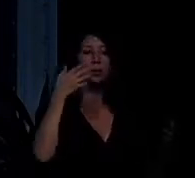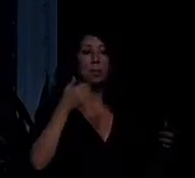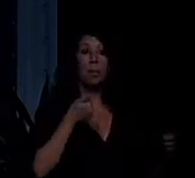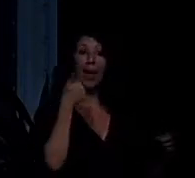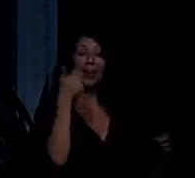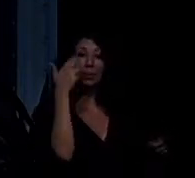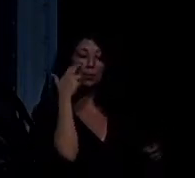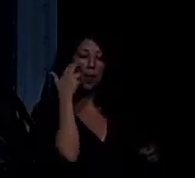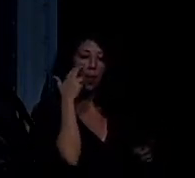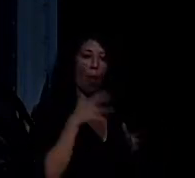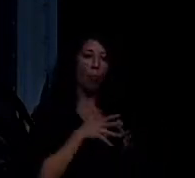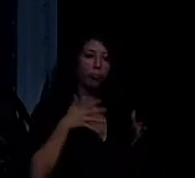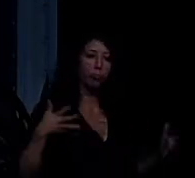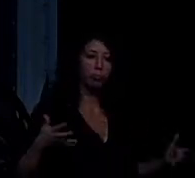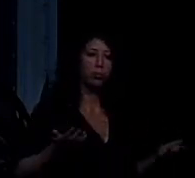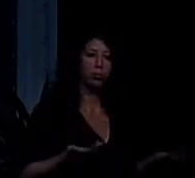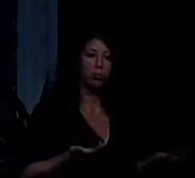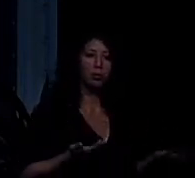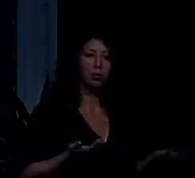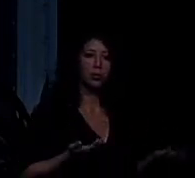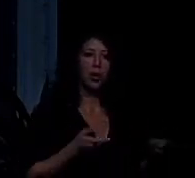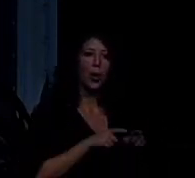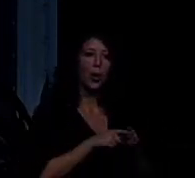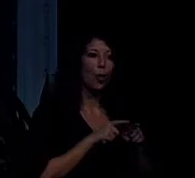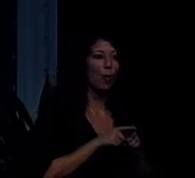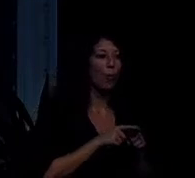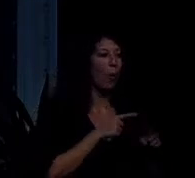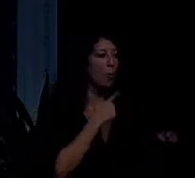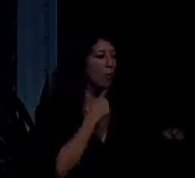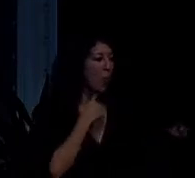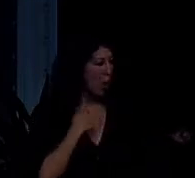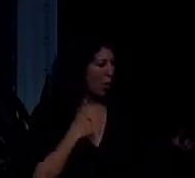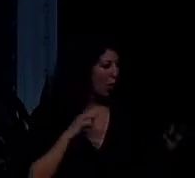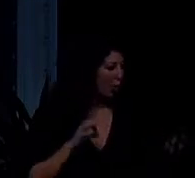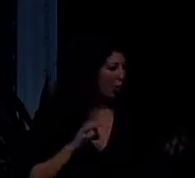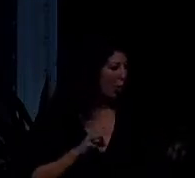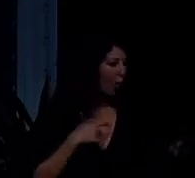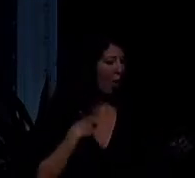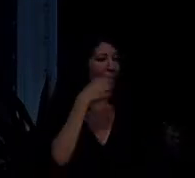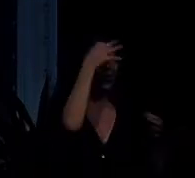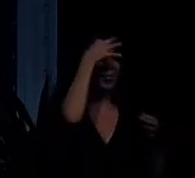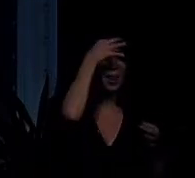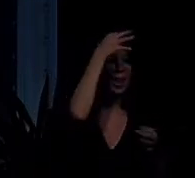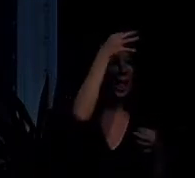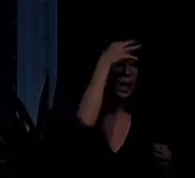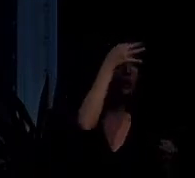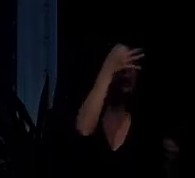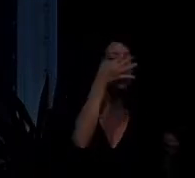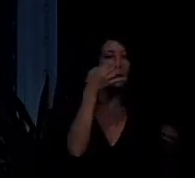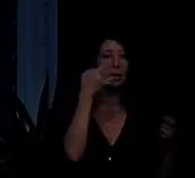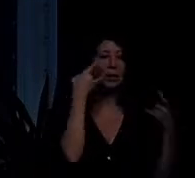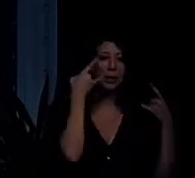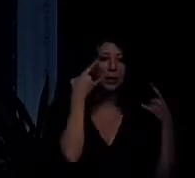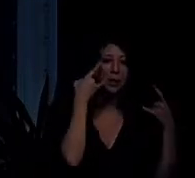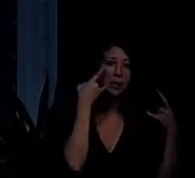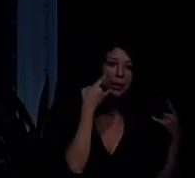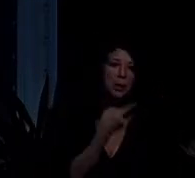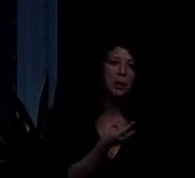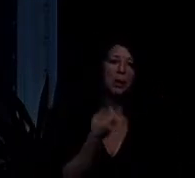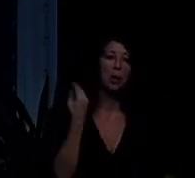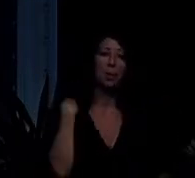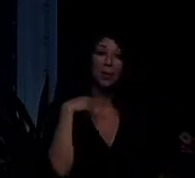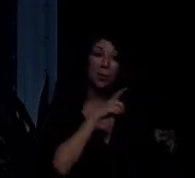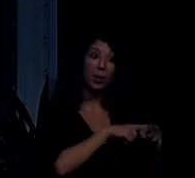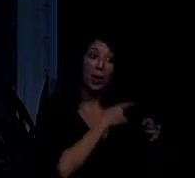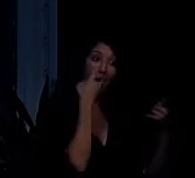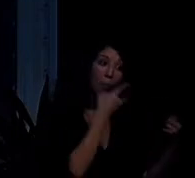más miedo me entraba. Era una especie de morbo con todos los detalles que aparecían, que a la vez me